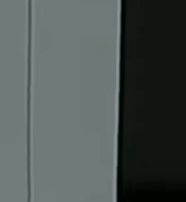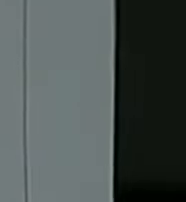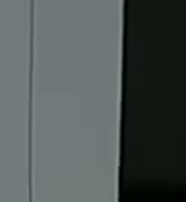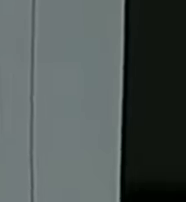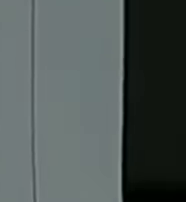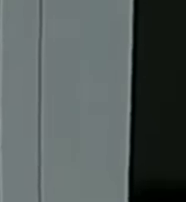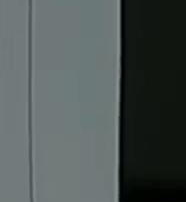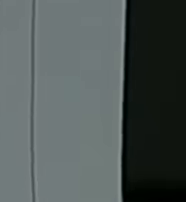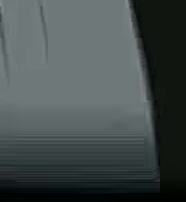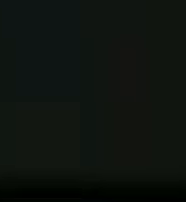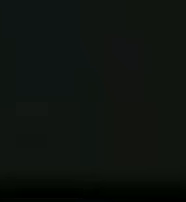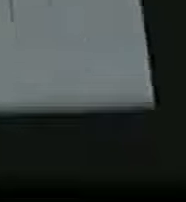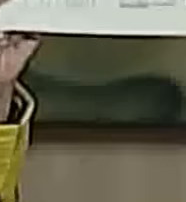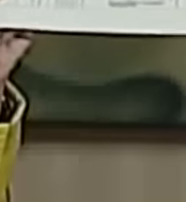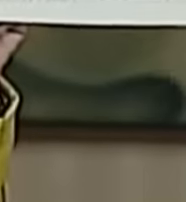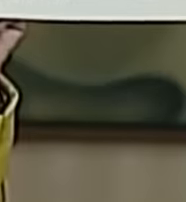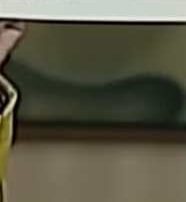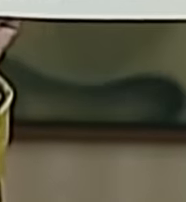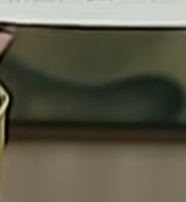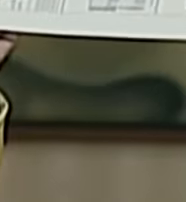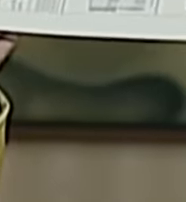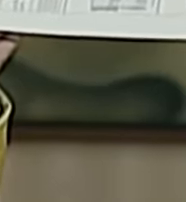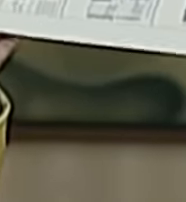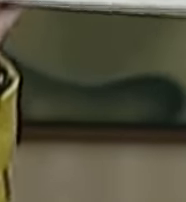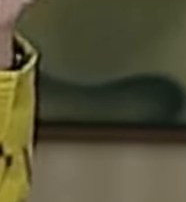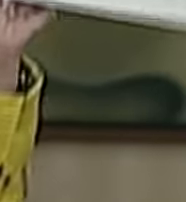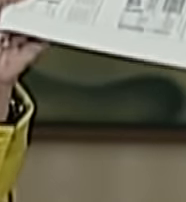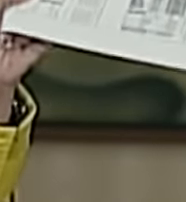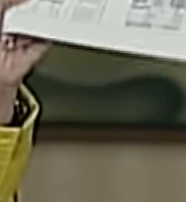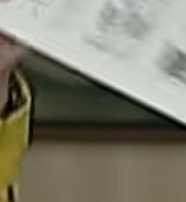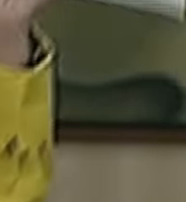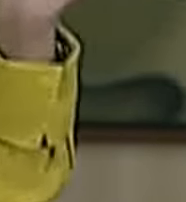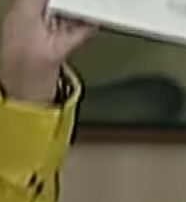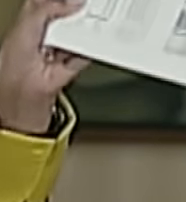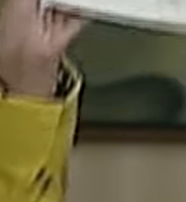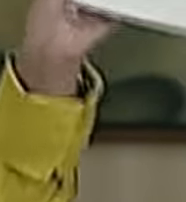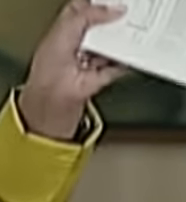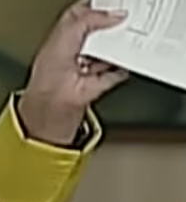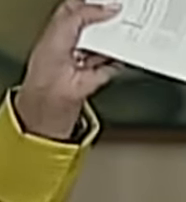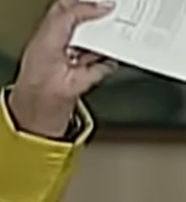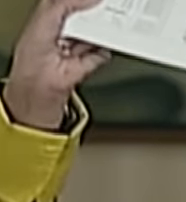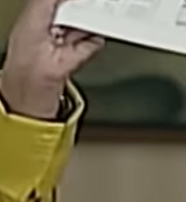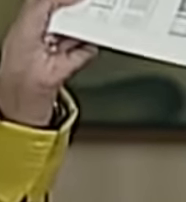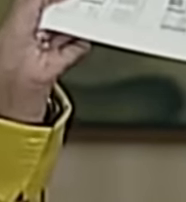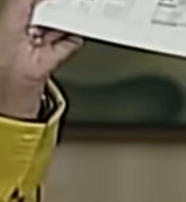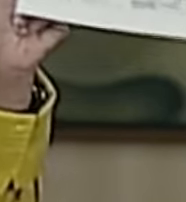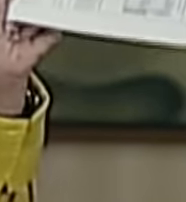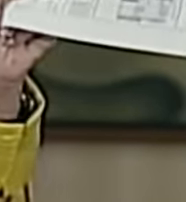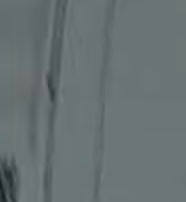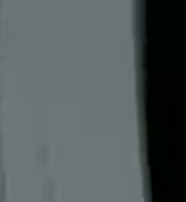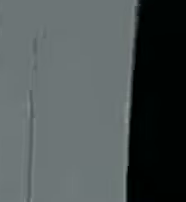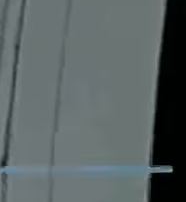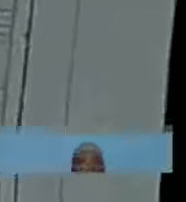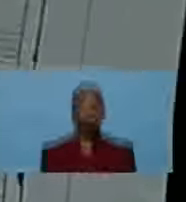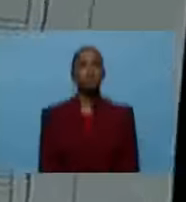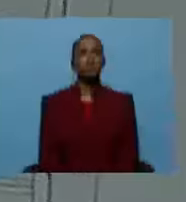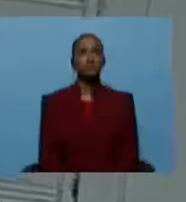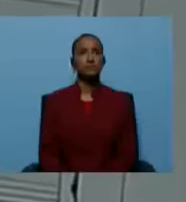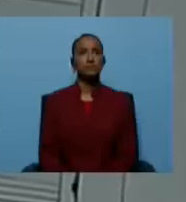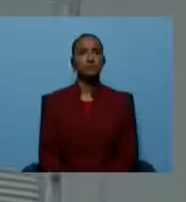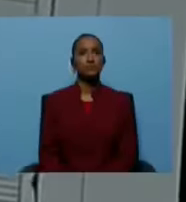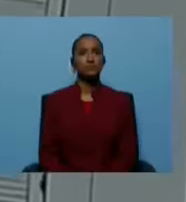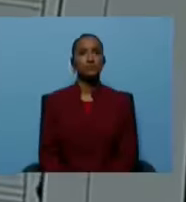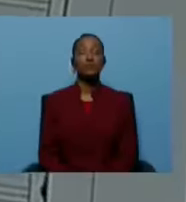internacional es estas actas fraudulentas como válidas en una página web que no es la del